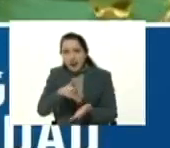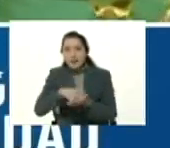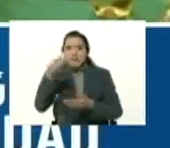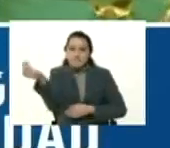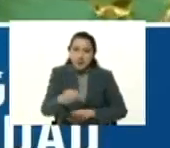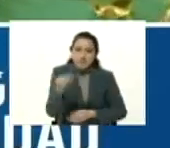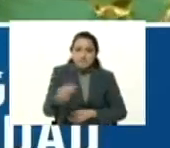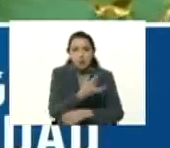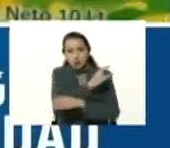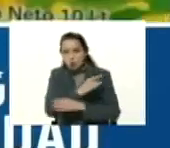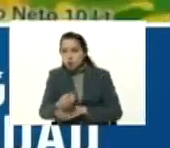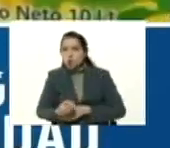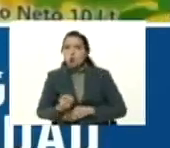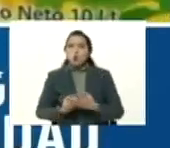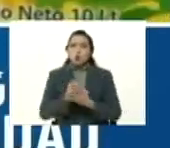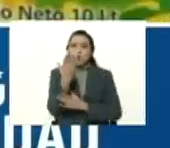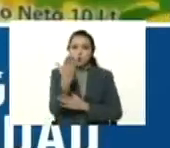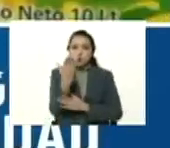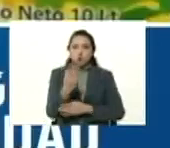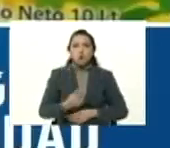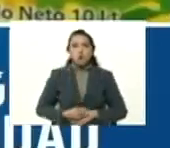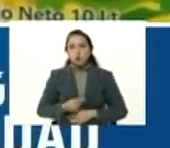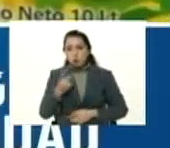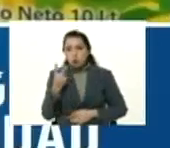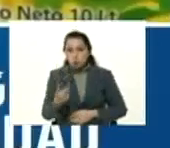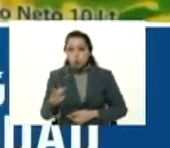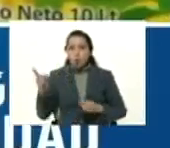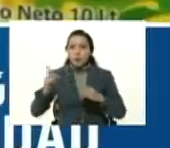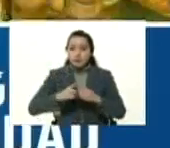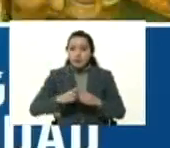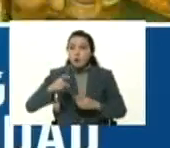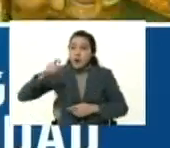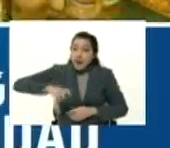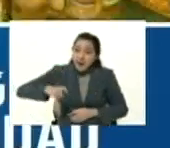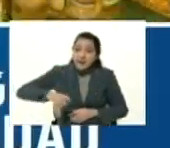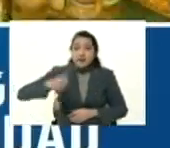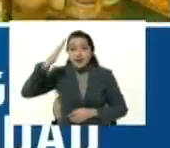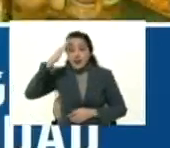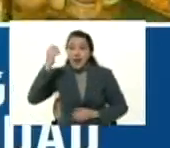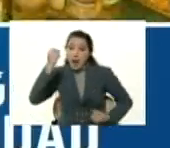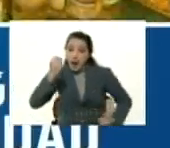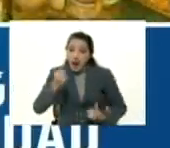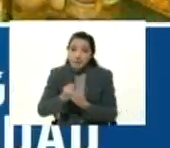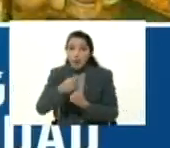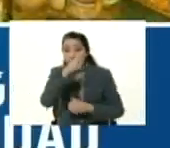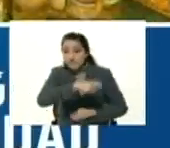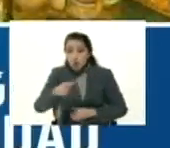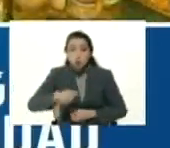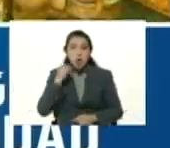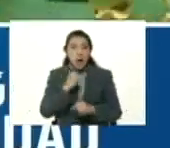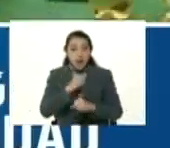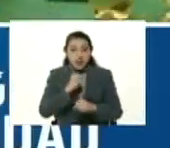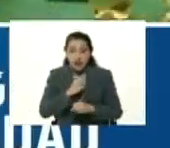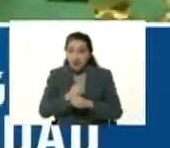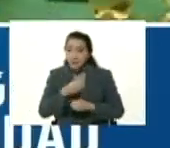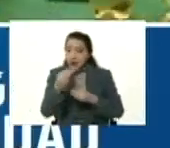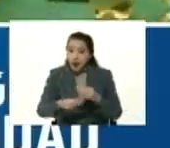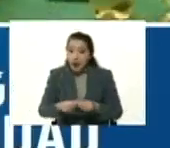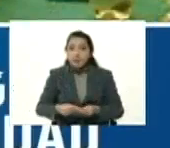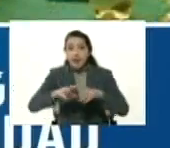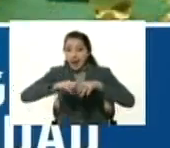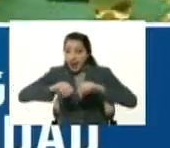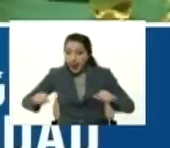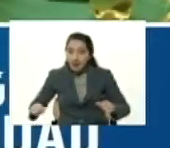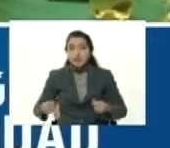de girasol. Es decir, que la agroindustria está identificando la necesidad de apoyar a los productores para tener materias primas y